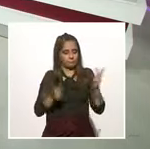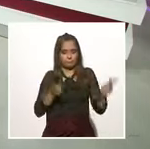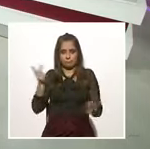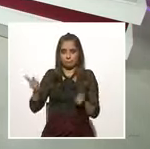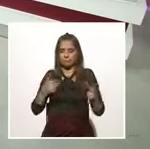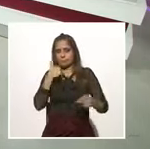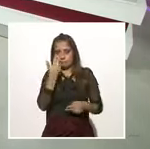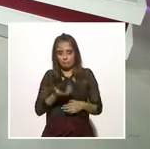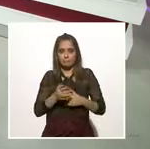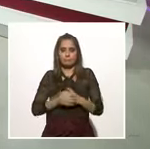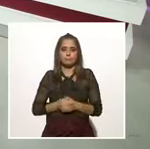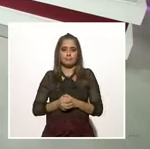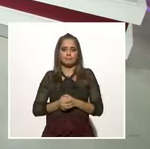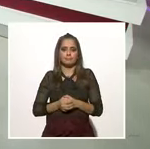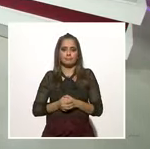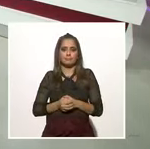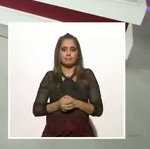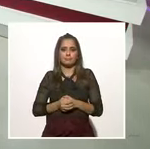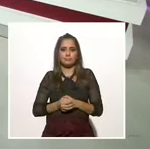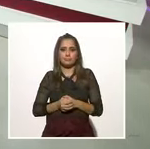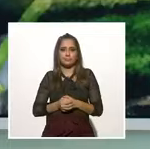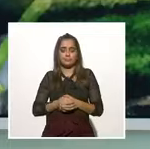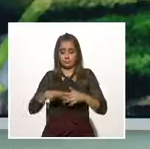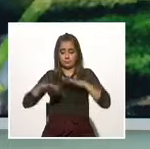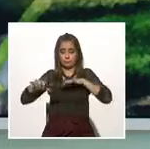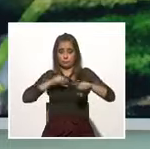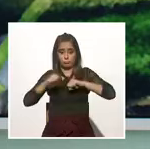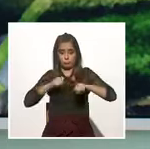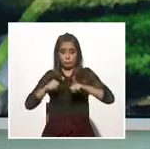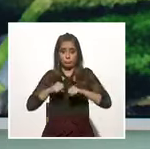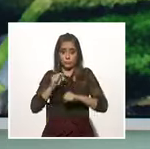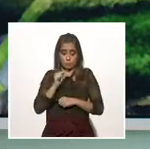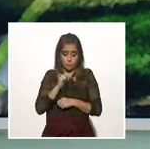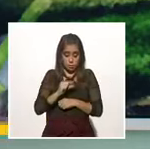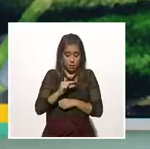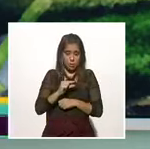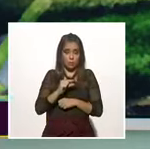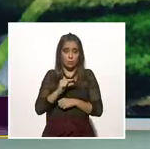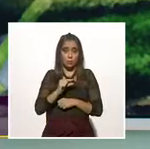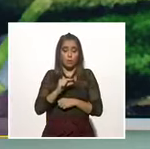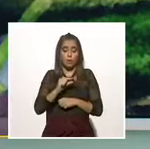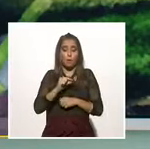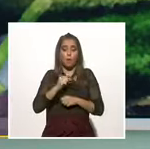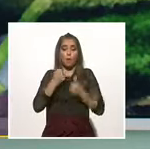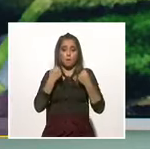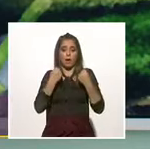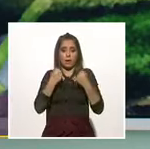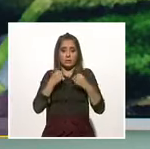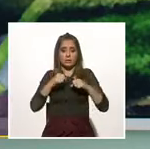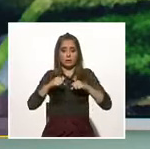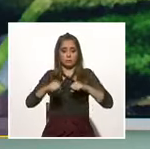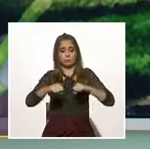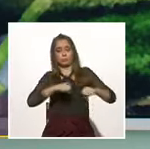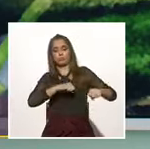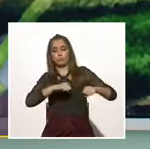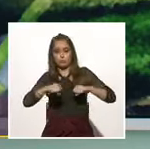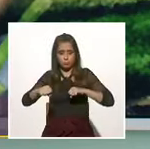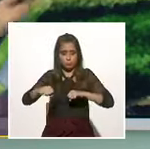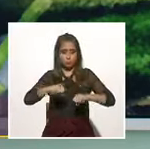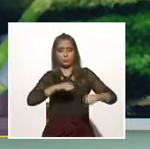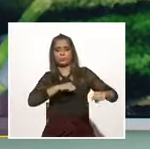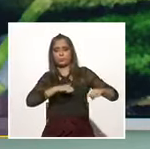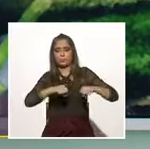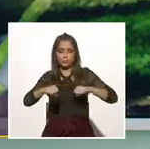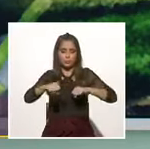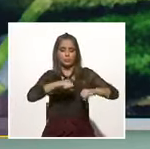nos hacemos, y es, si tiembla poquito, ¿se libera fuerza y entonces pues ya no tiembla fuerte? ¿Quién